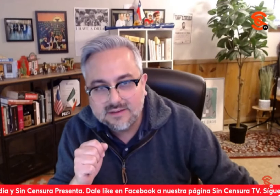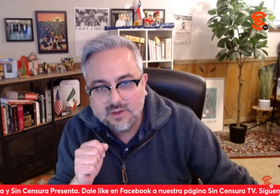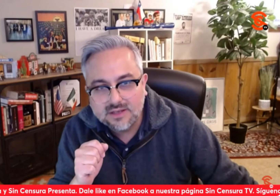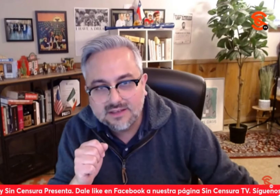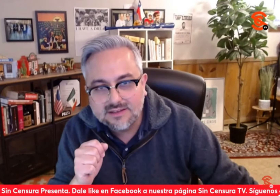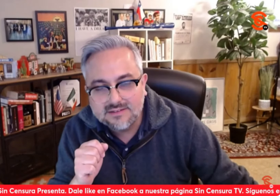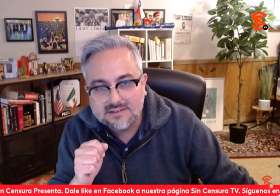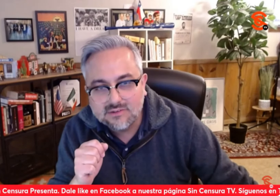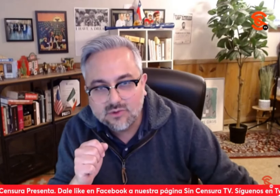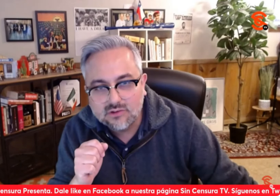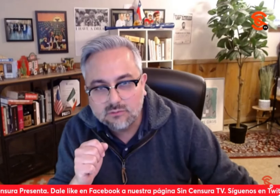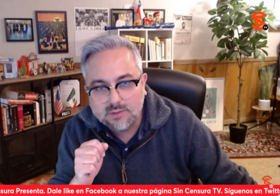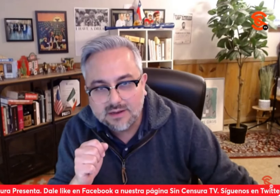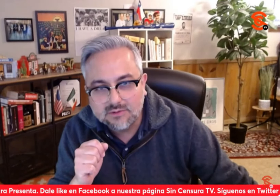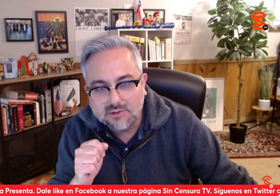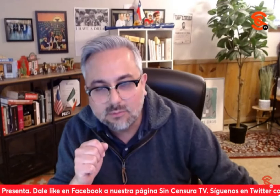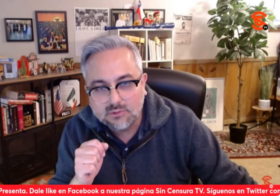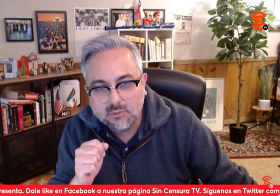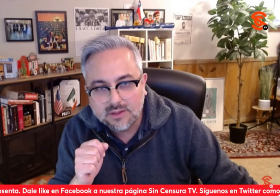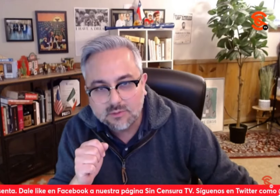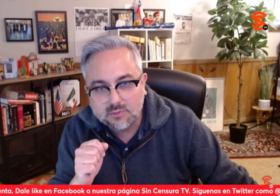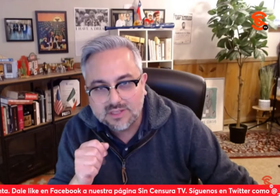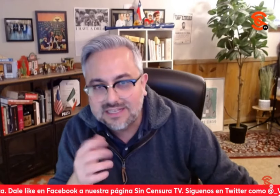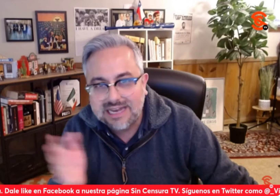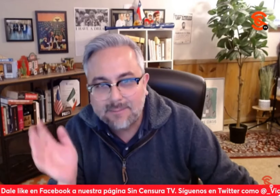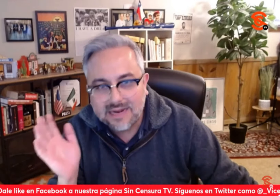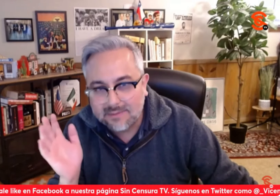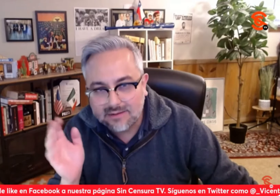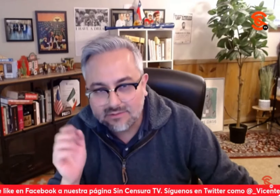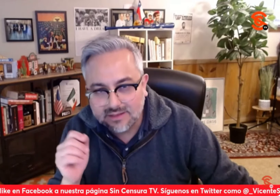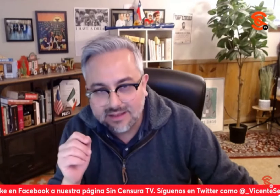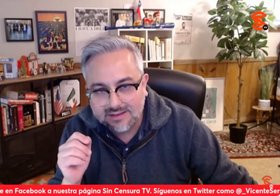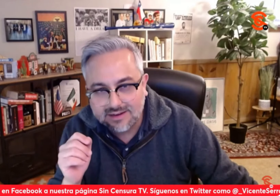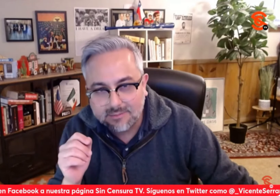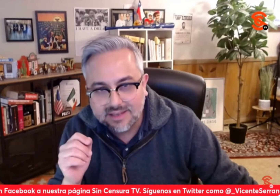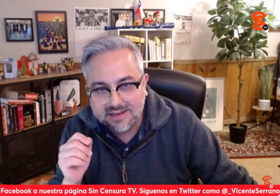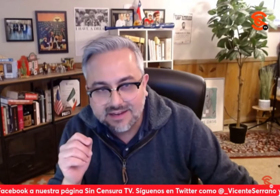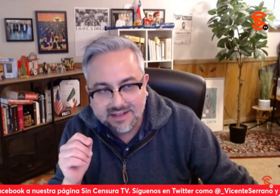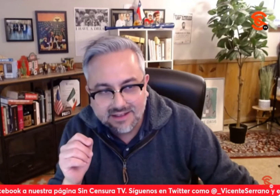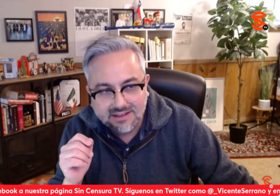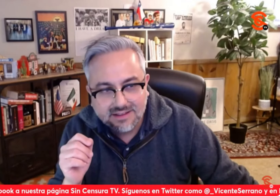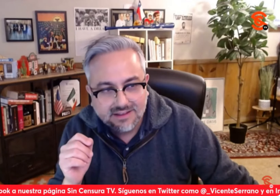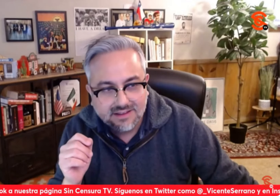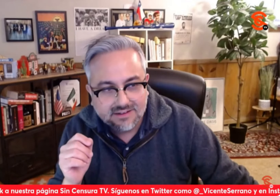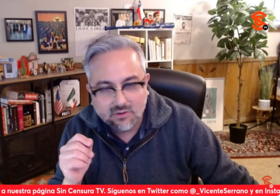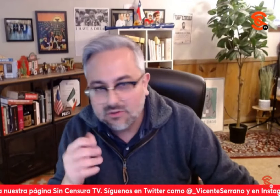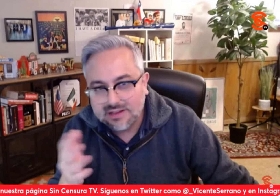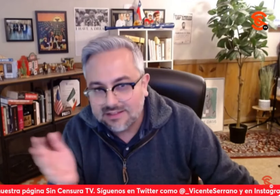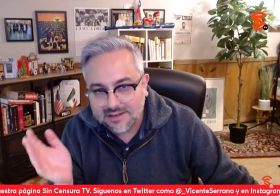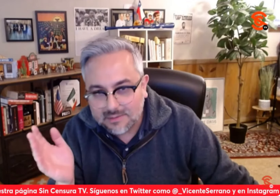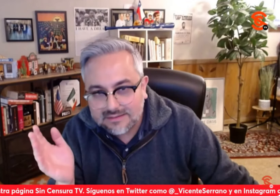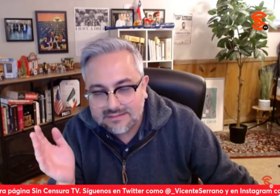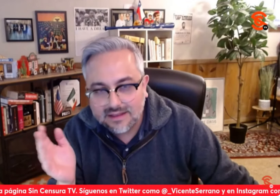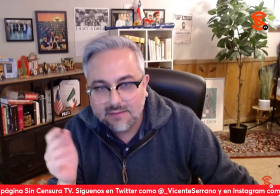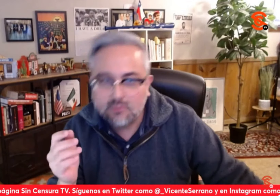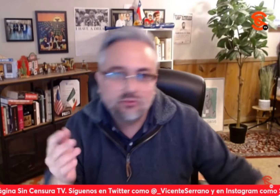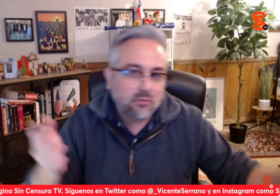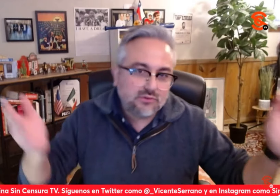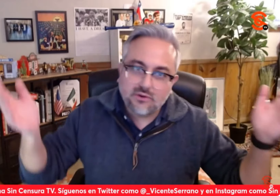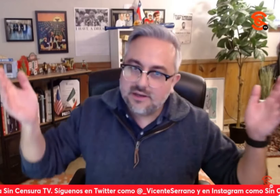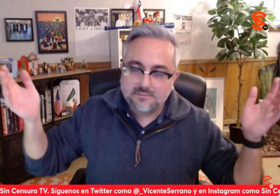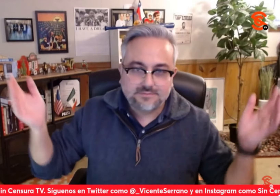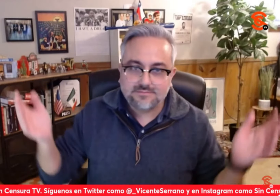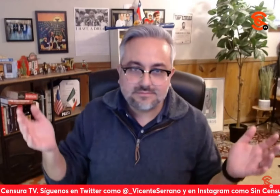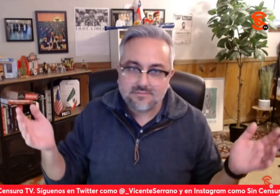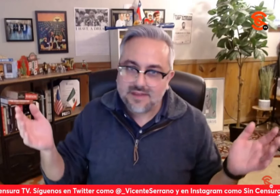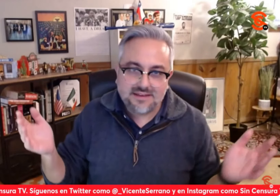cuando aseguran que aquí en Sin Censura somos paleros de López Obrador, porque ni la palabra nos da ahí en la mañanera, no nos dan entrevista. Por